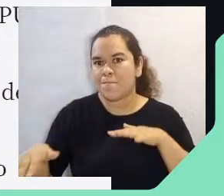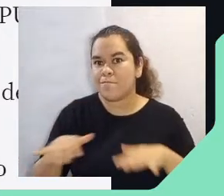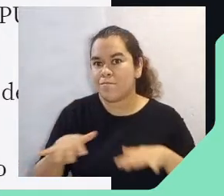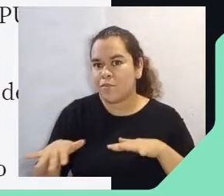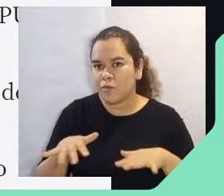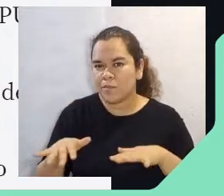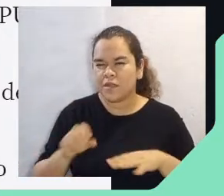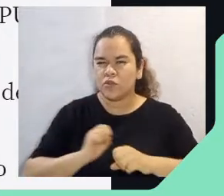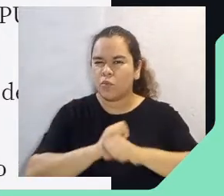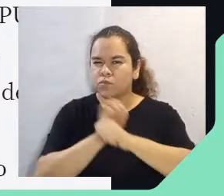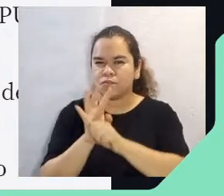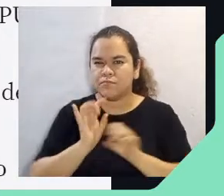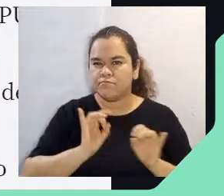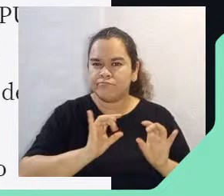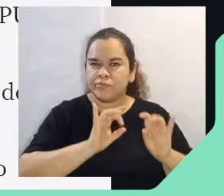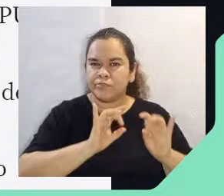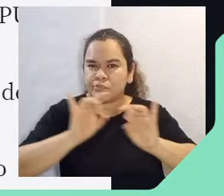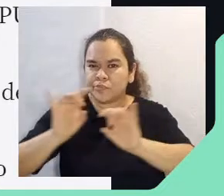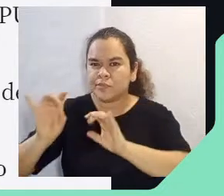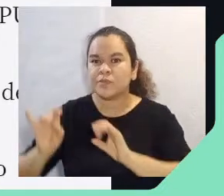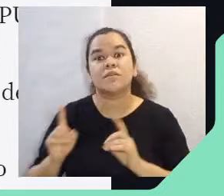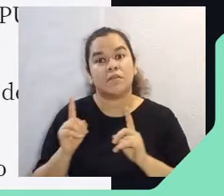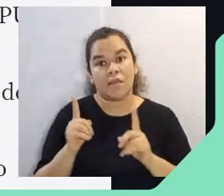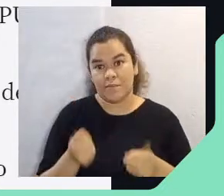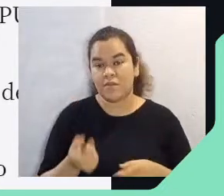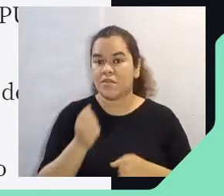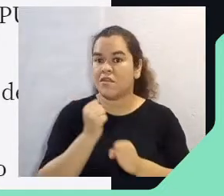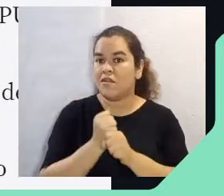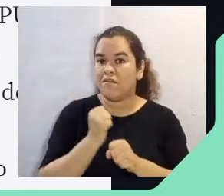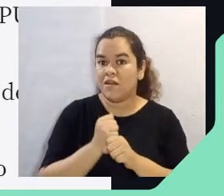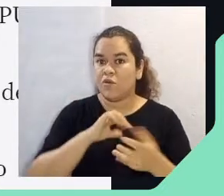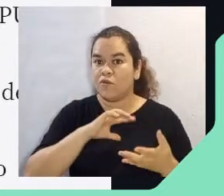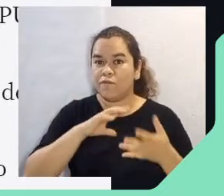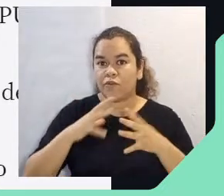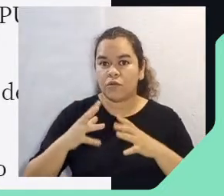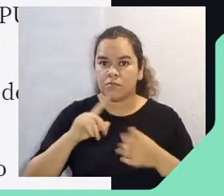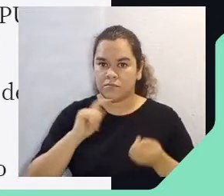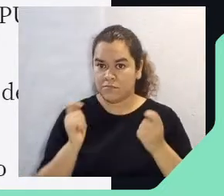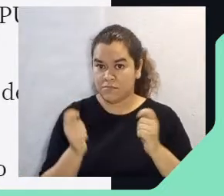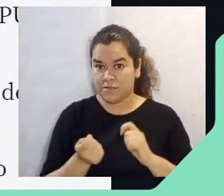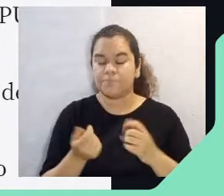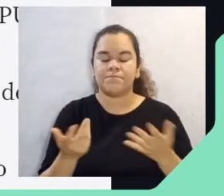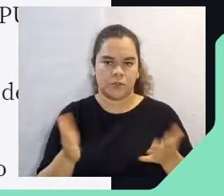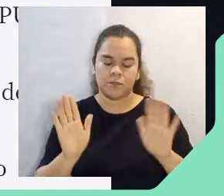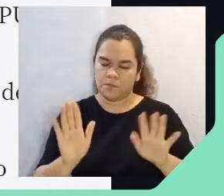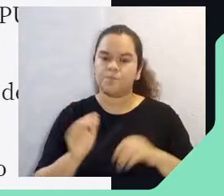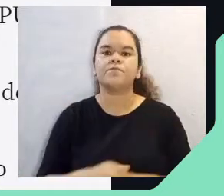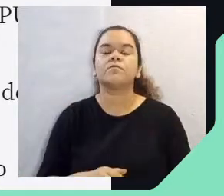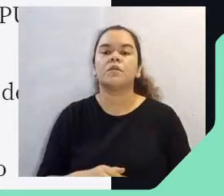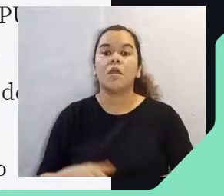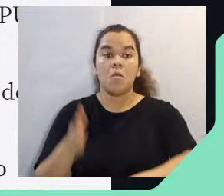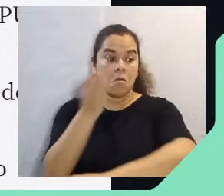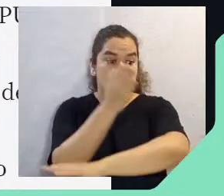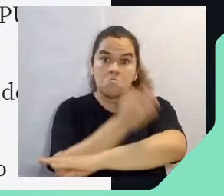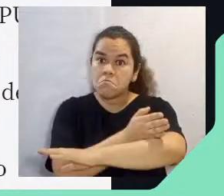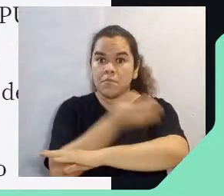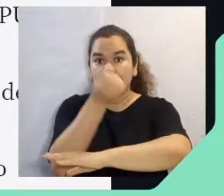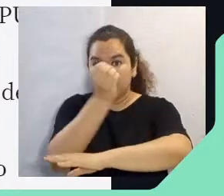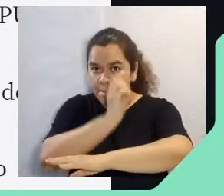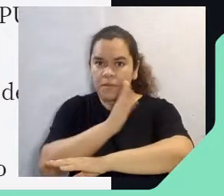de pandemia. Pero bueno, esto es, arrancamos la carrera, y más o menos esto es lo que tenemos que